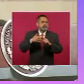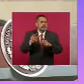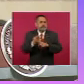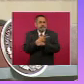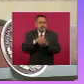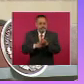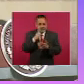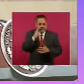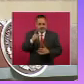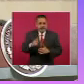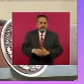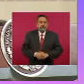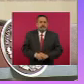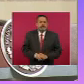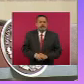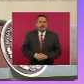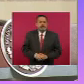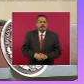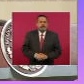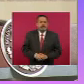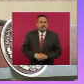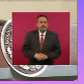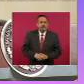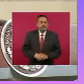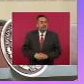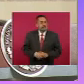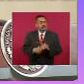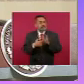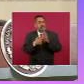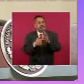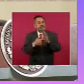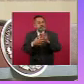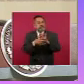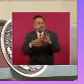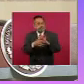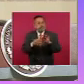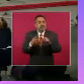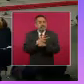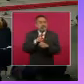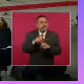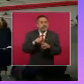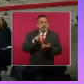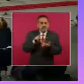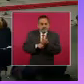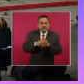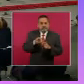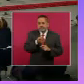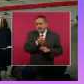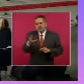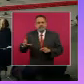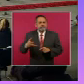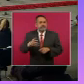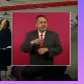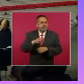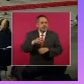por favor. Primero, compartirles todo lo que se ha hecho con rescate de flora. Podemos ver en